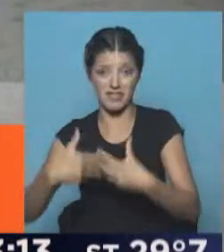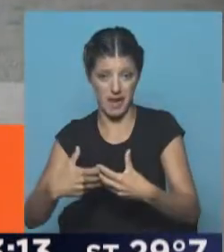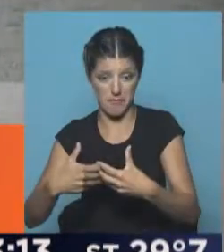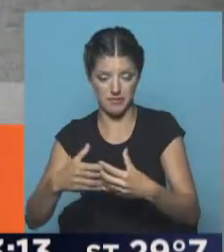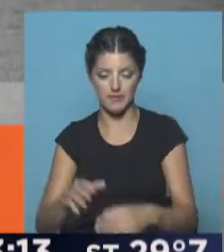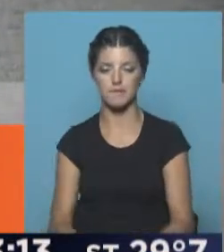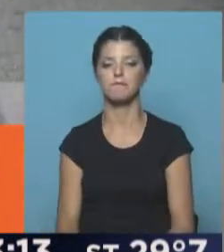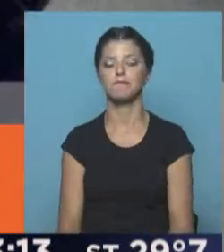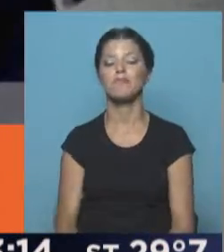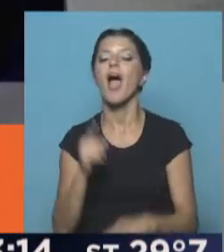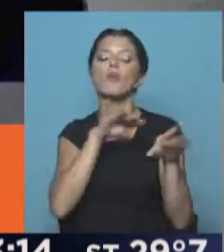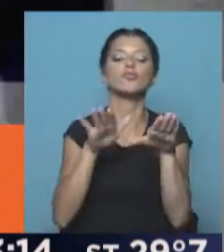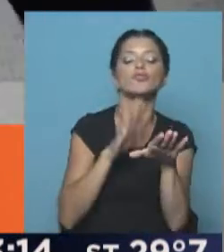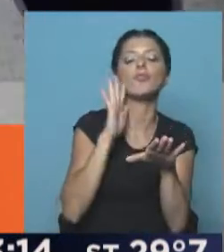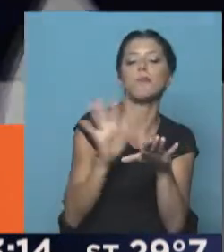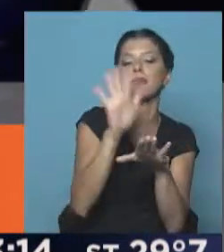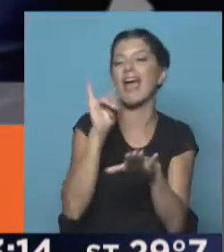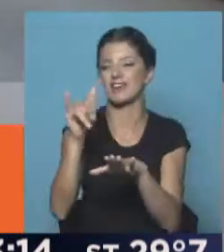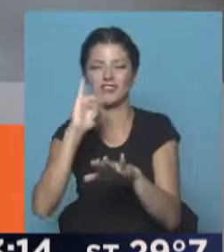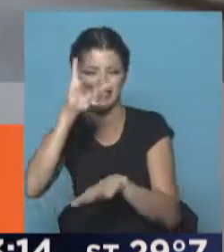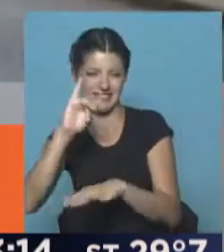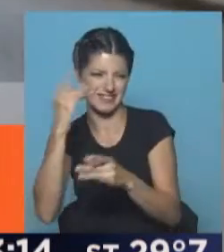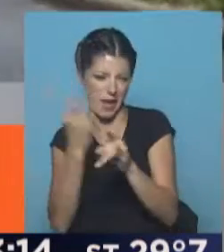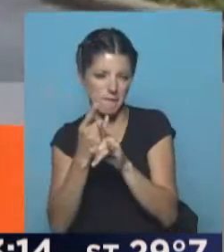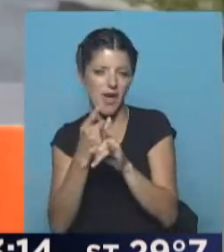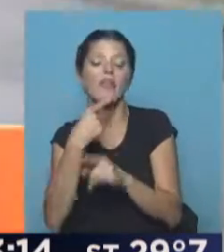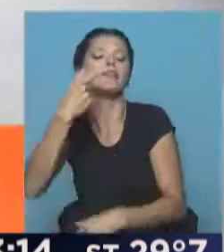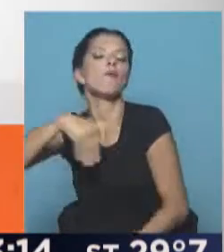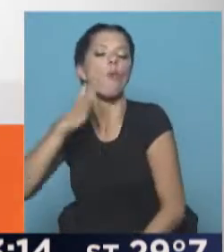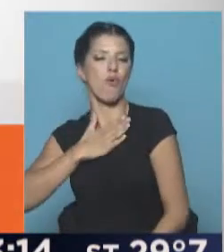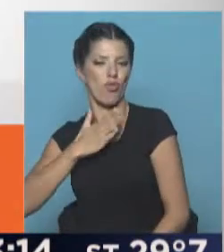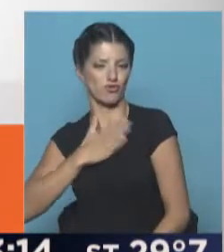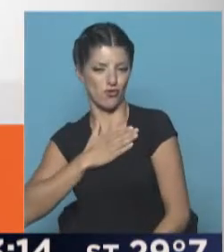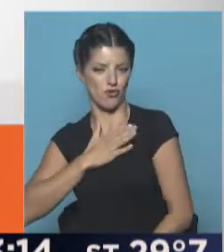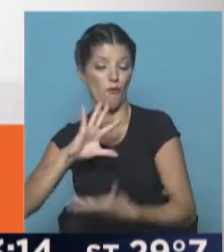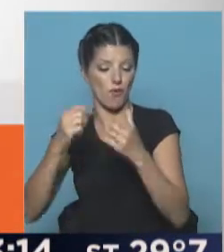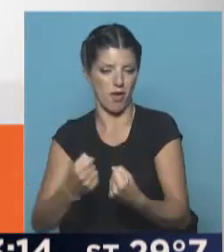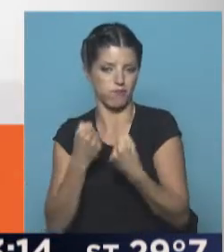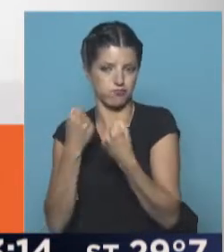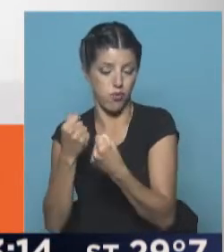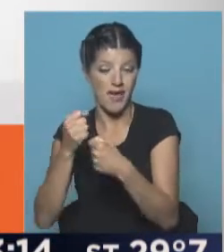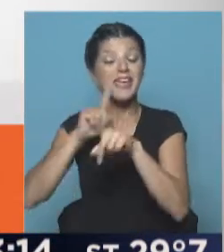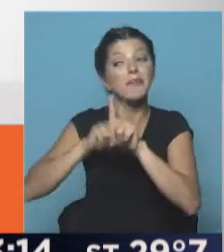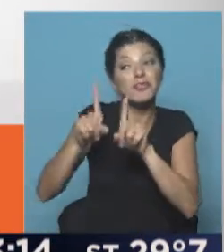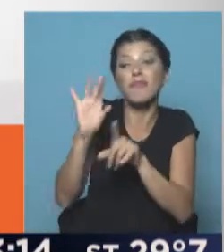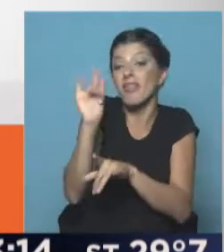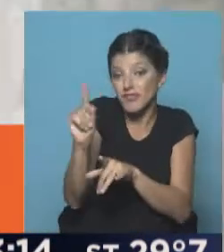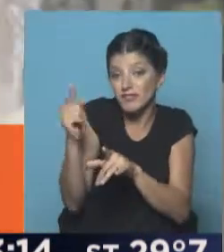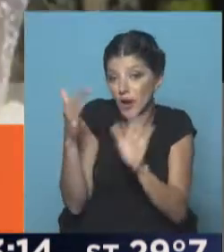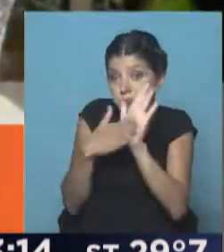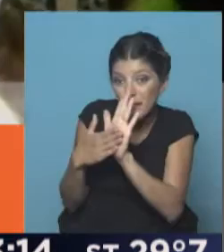casos dudosos siempre pueden ser absorbidos mediante una declaración de atribución que, de todos modos, es muy difícil de